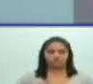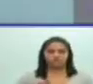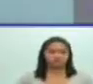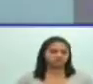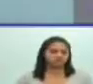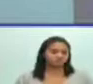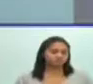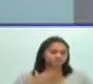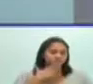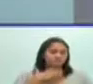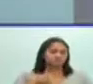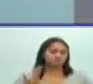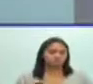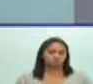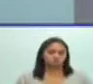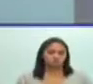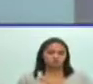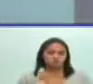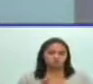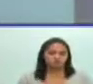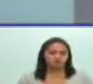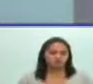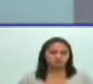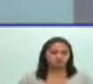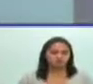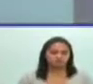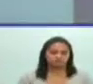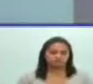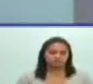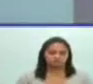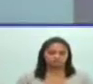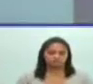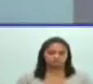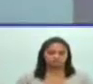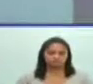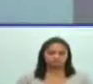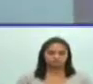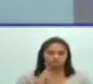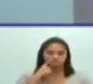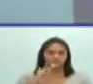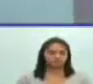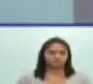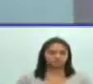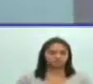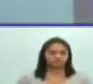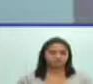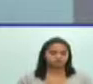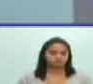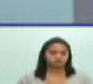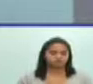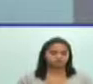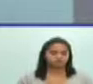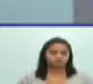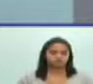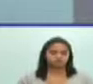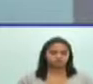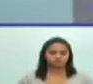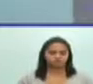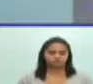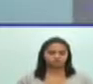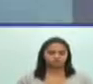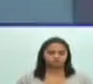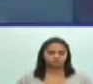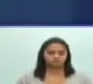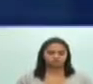Entonces, ¿cómo definir los pronombres? Yo les propongo la siguiente definición que dice lo siguiente.